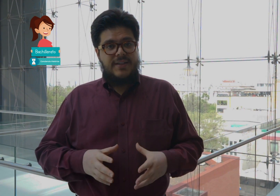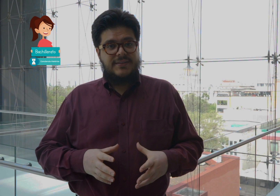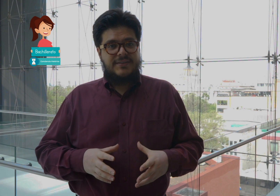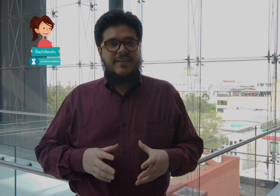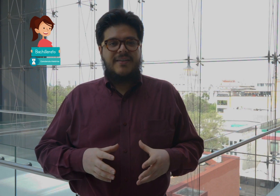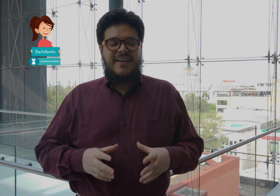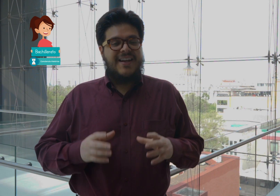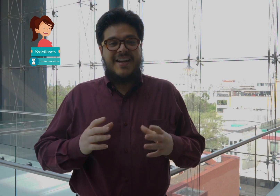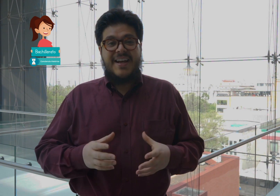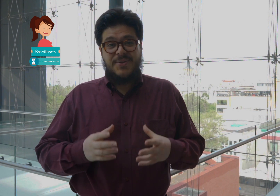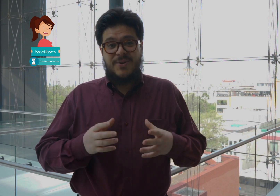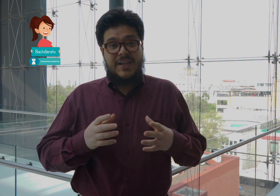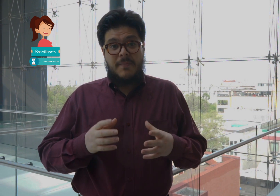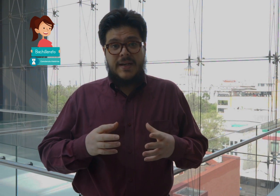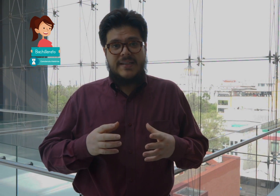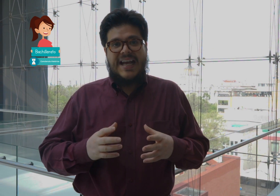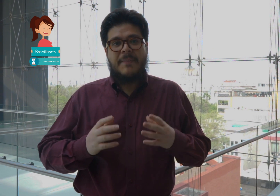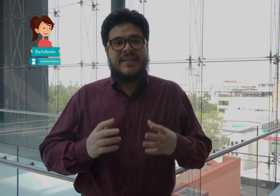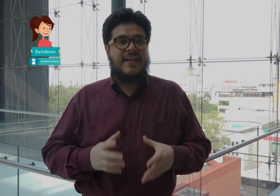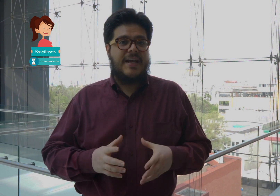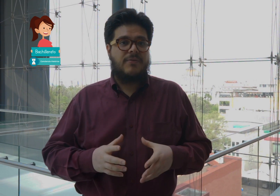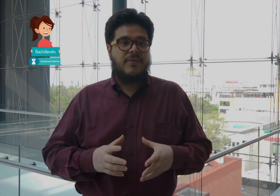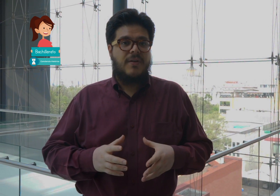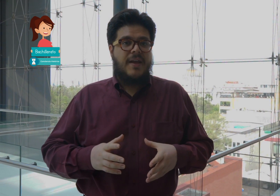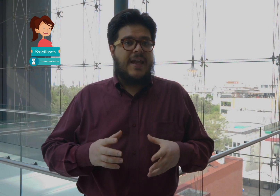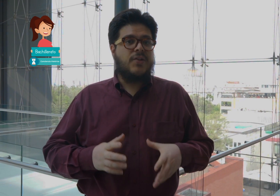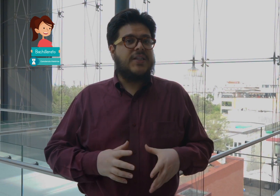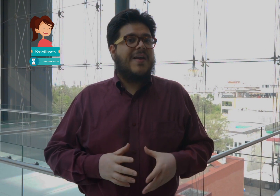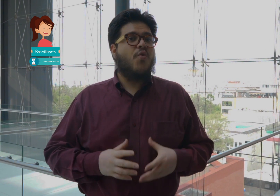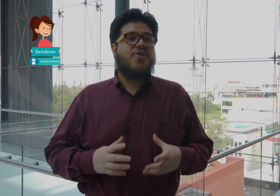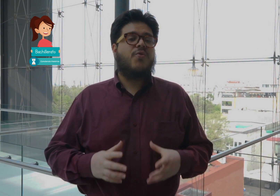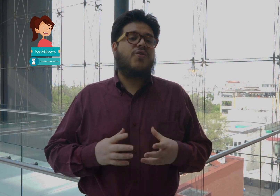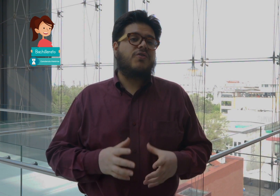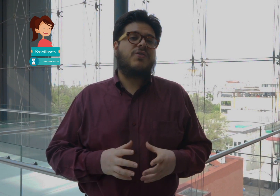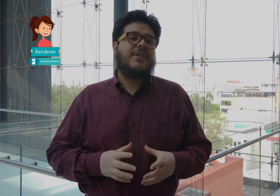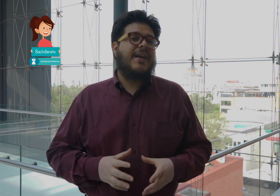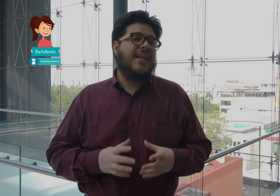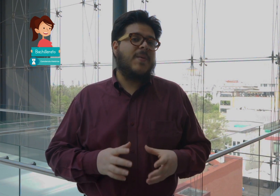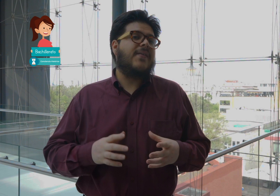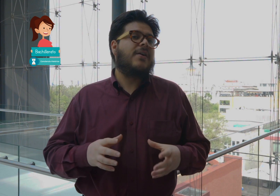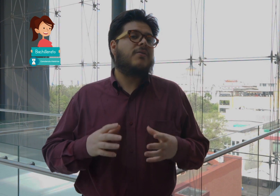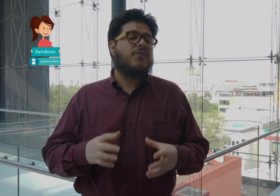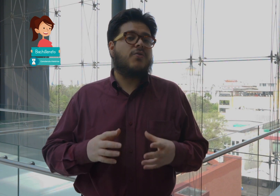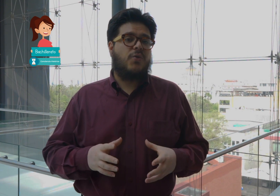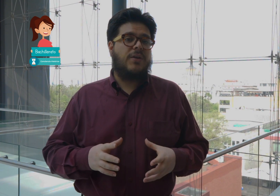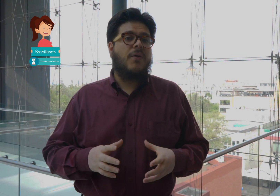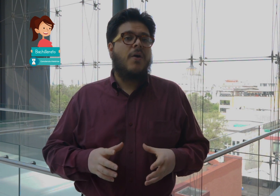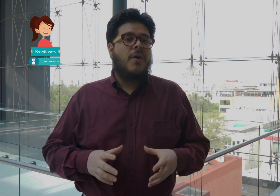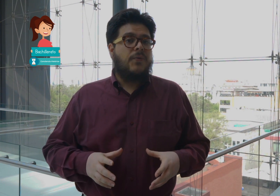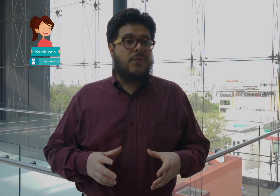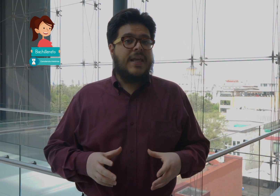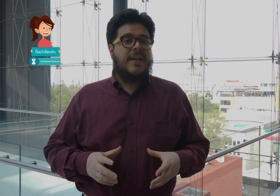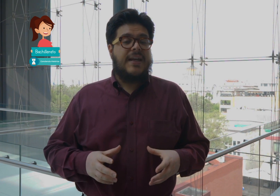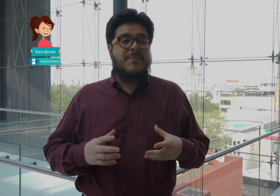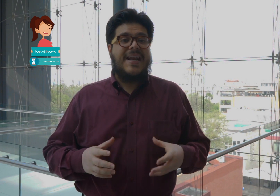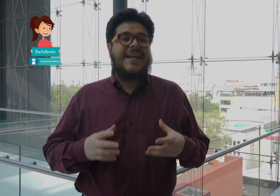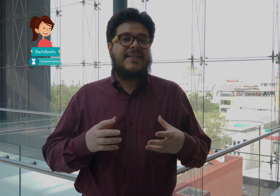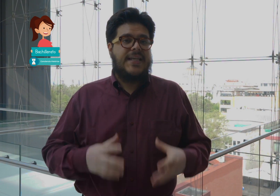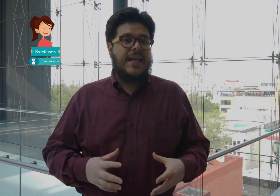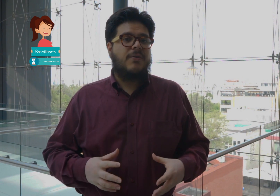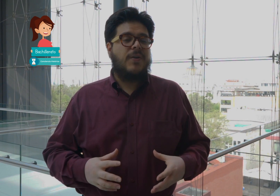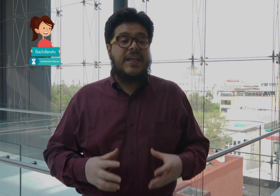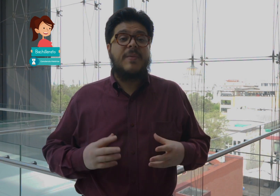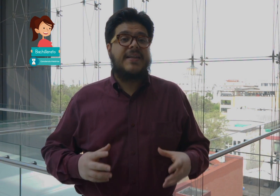calla otorga. En el caso de los alemanes, jamás callaron. Ellos estaban muy orgullosos del régimen que habían construido, de un